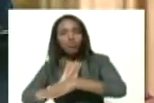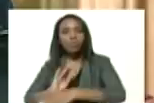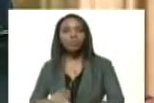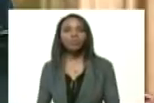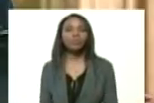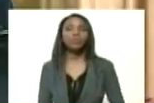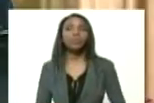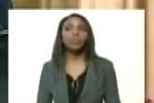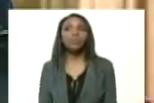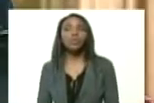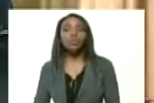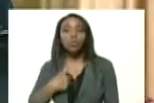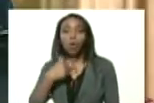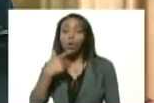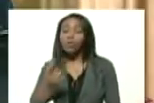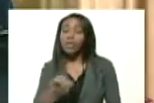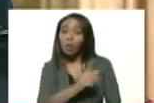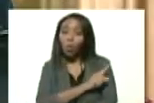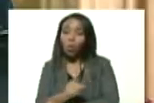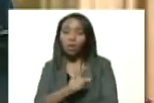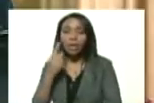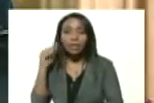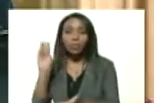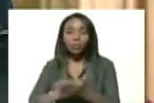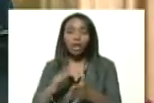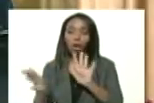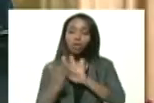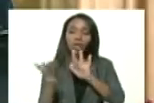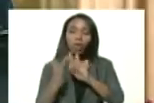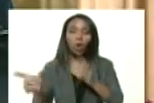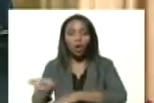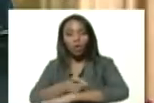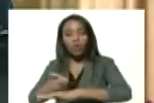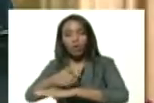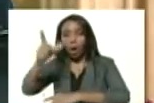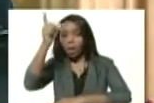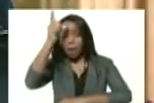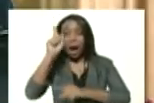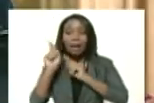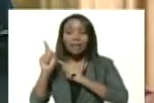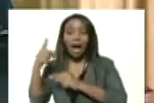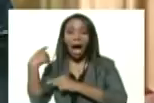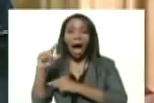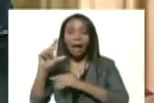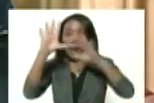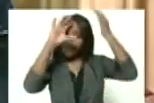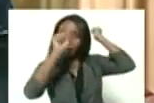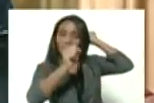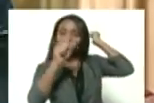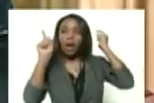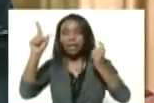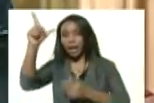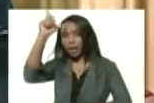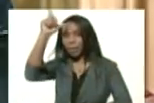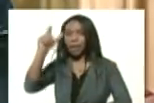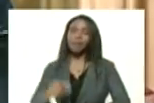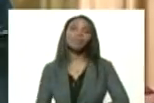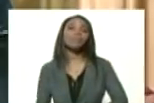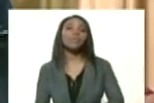yo di las órdenes que se estableciera contacto con el gobierno alemán allá está nuestro embajador en alemania